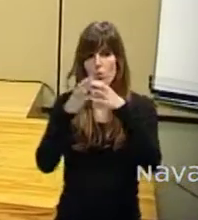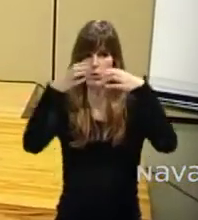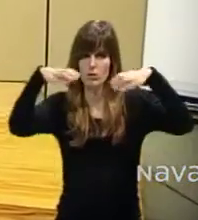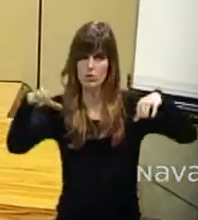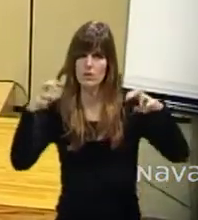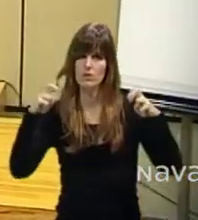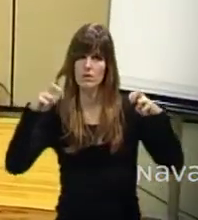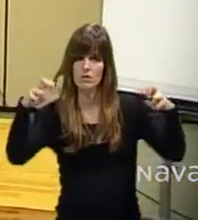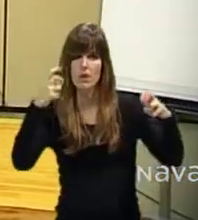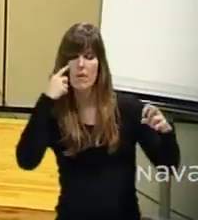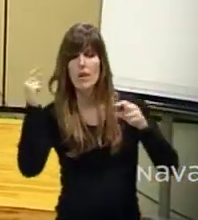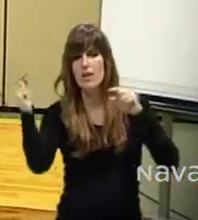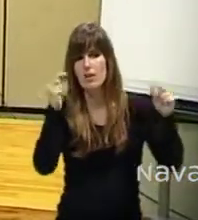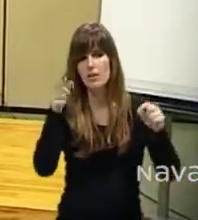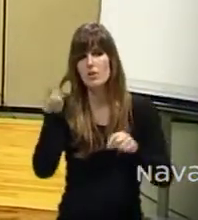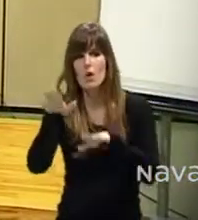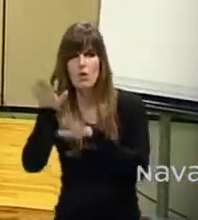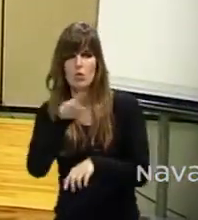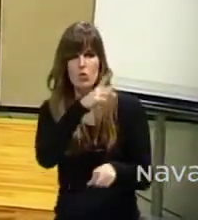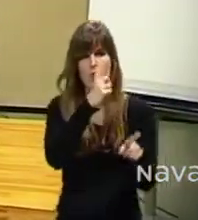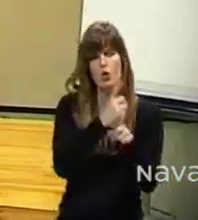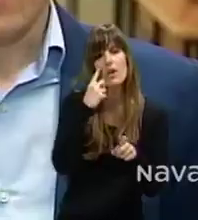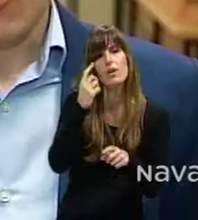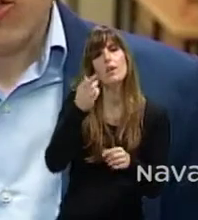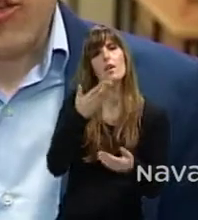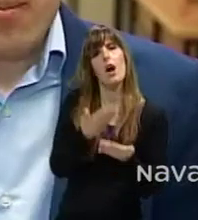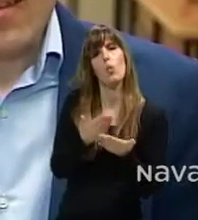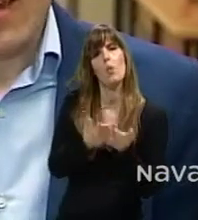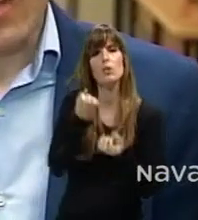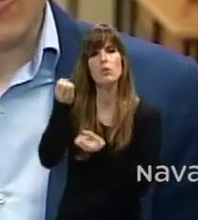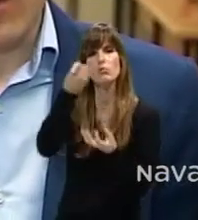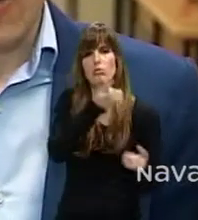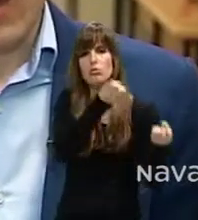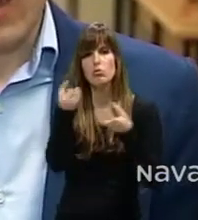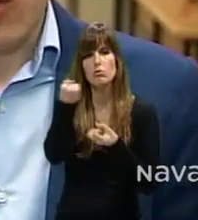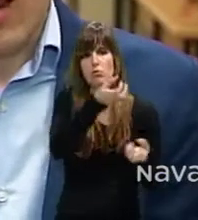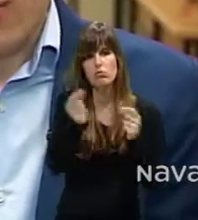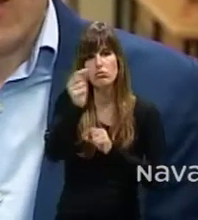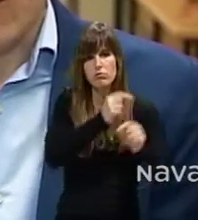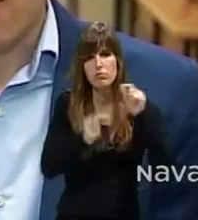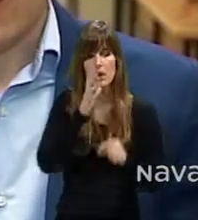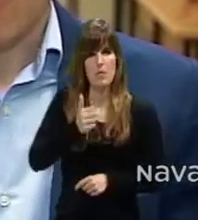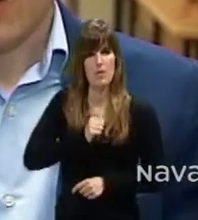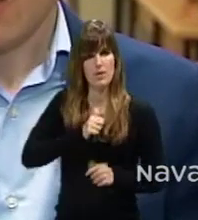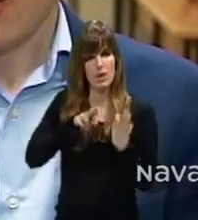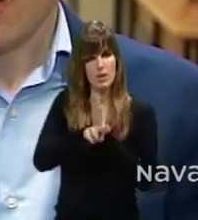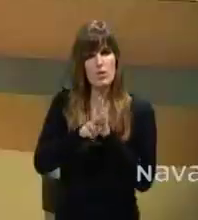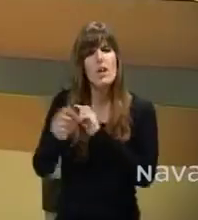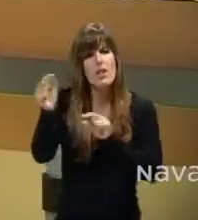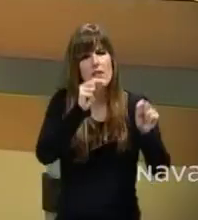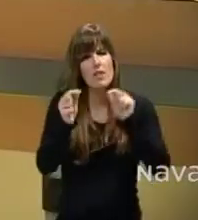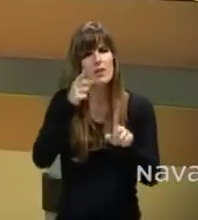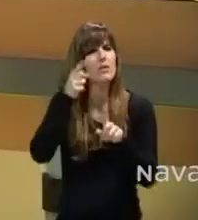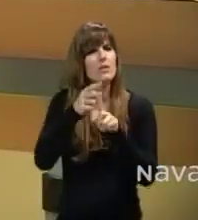muchas de esas carencias, pueden trabajar muchas de esas habilidades y nosotros en Bersaria tenemos claro que utilizamos el debate para hablar mejor.